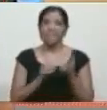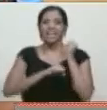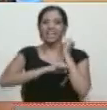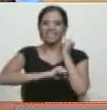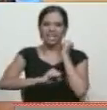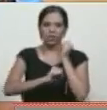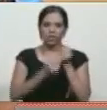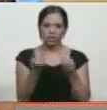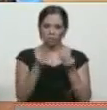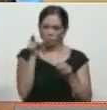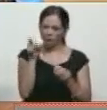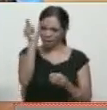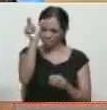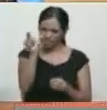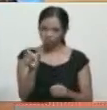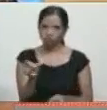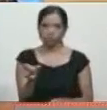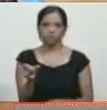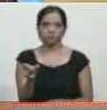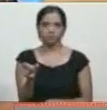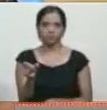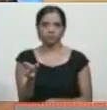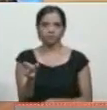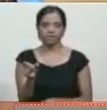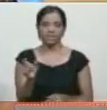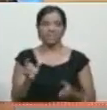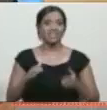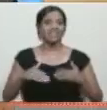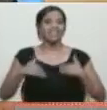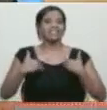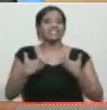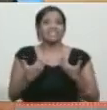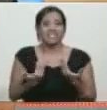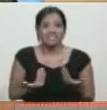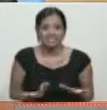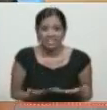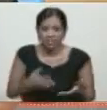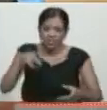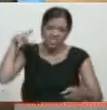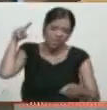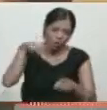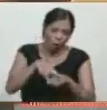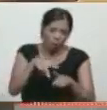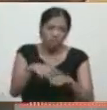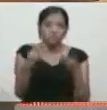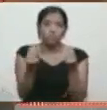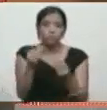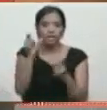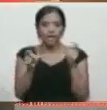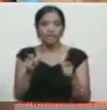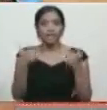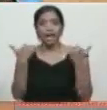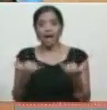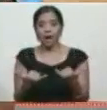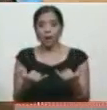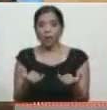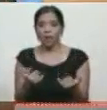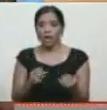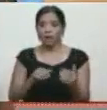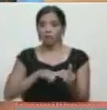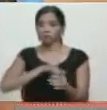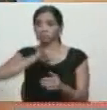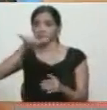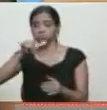este, que se cansaron de joder bastante gente, ahora salen desde otro país a decir que